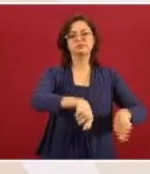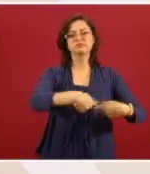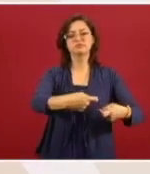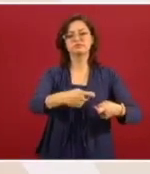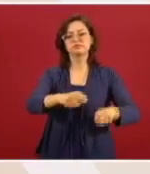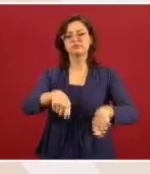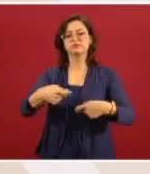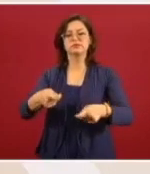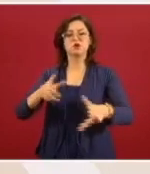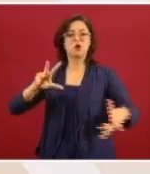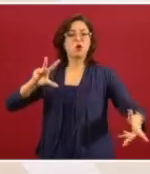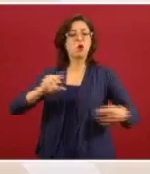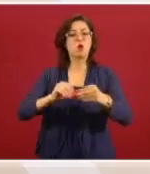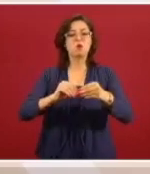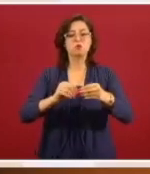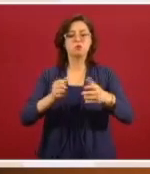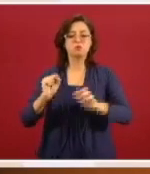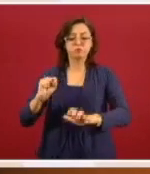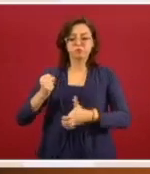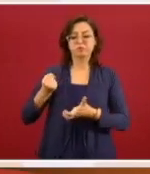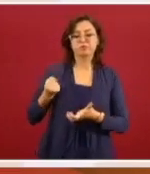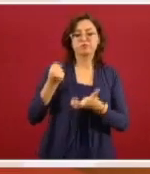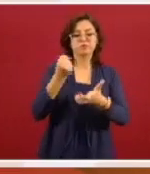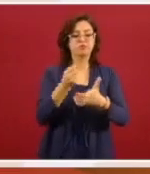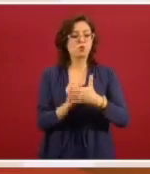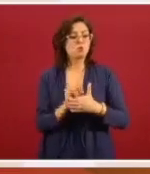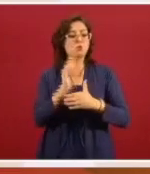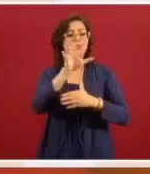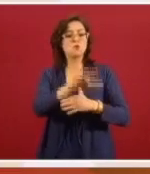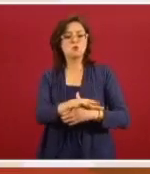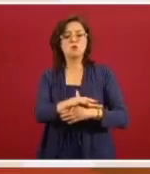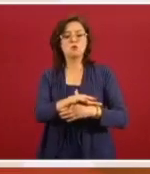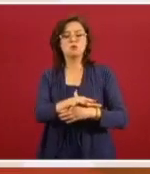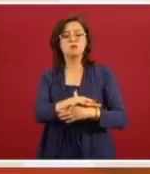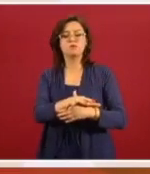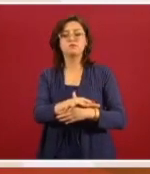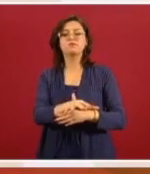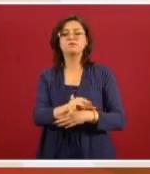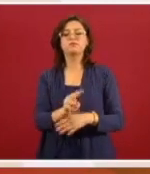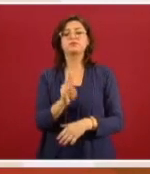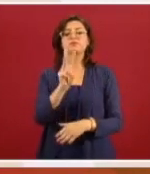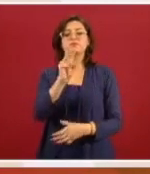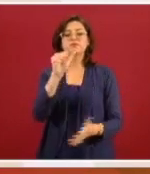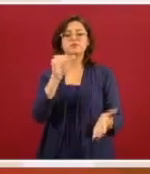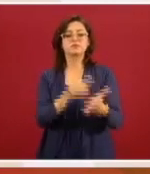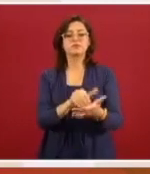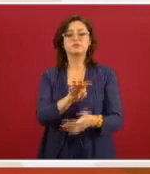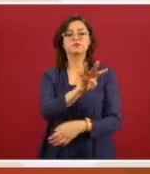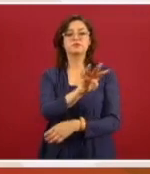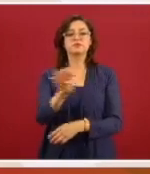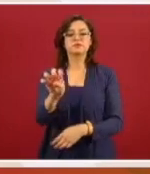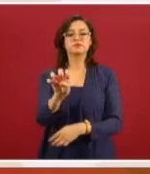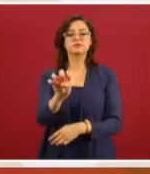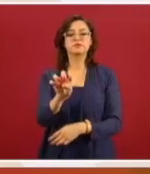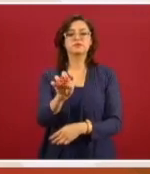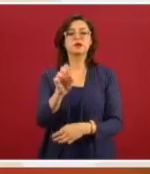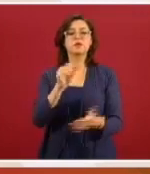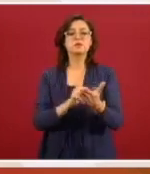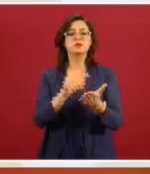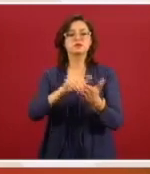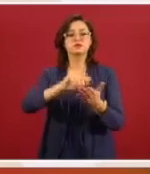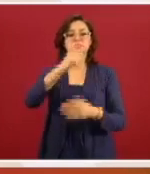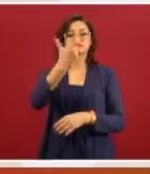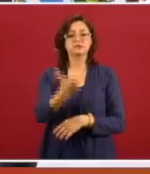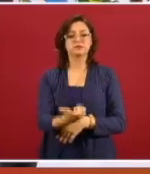con una inversión total de 3,400 millones